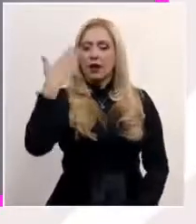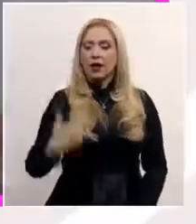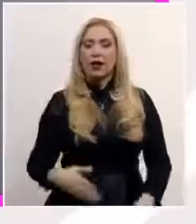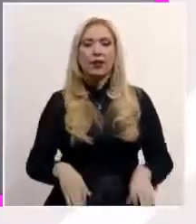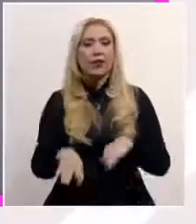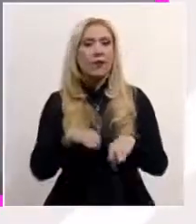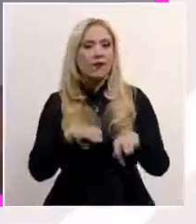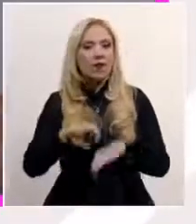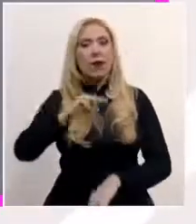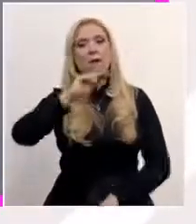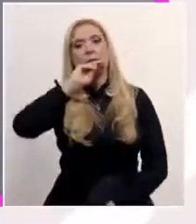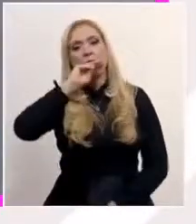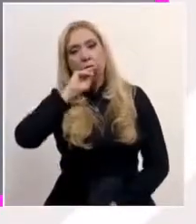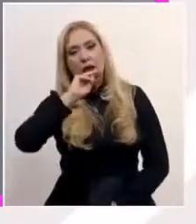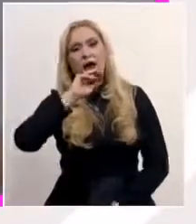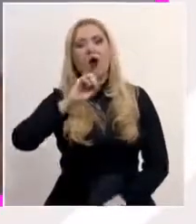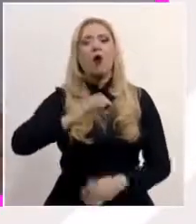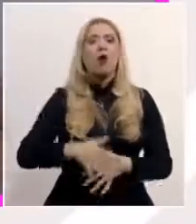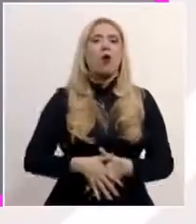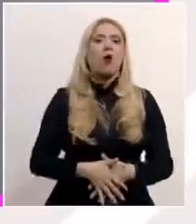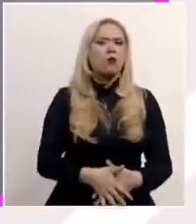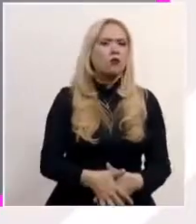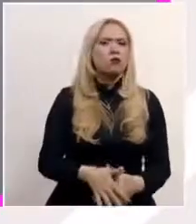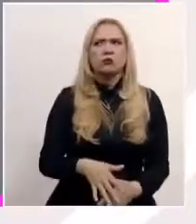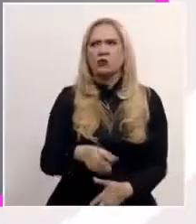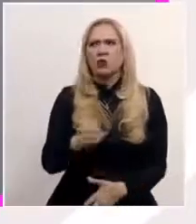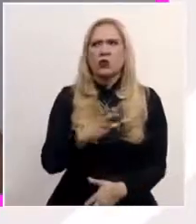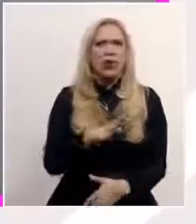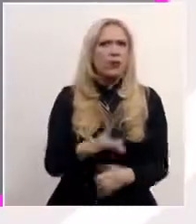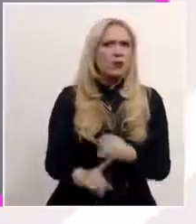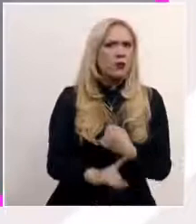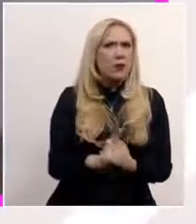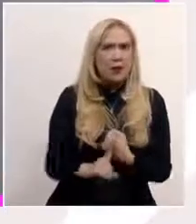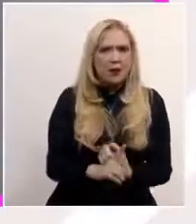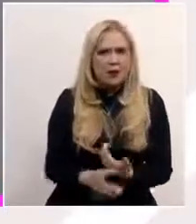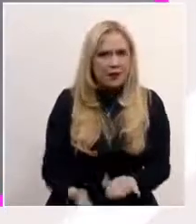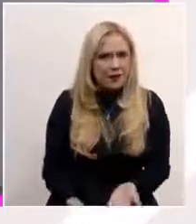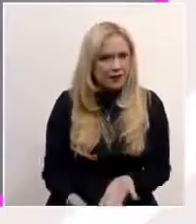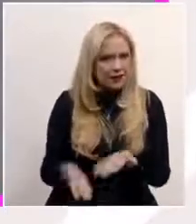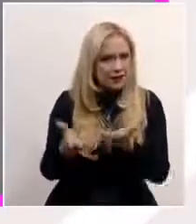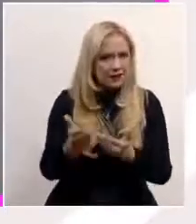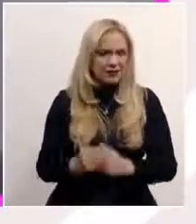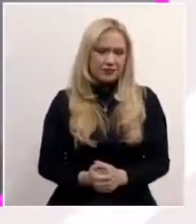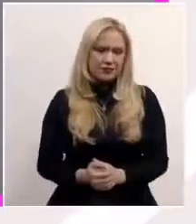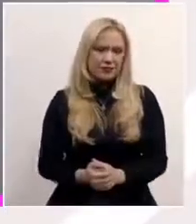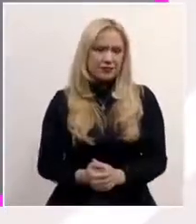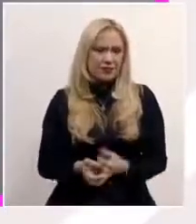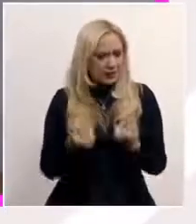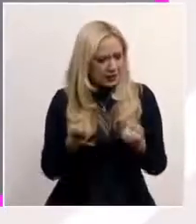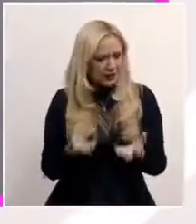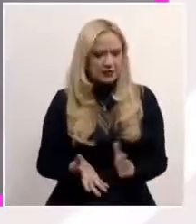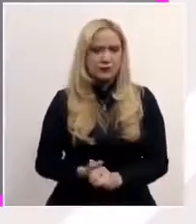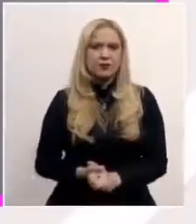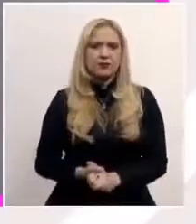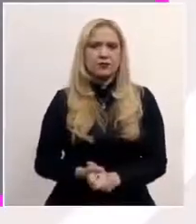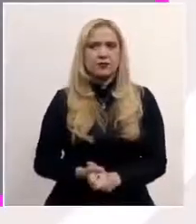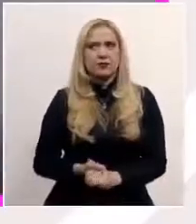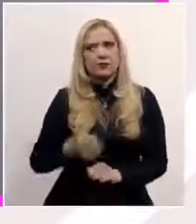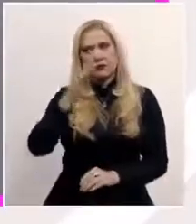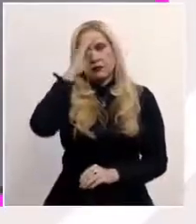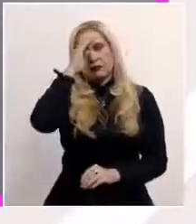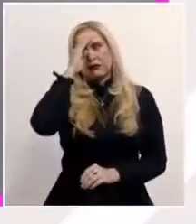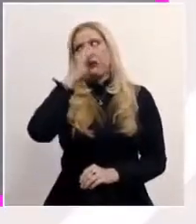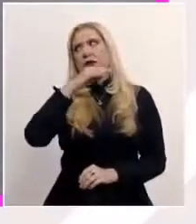trabajadora, madre o que está embarazada no va a ser visto como una desventaja, porque tenemos que hablarlo así. Suena fuerte,